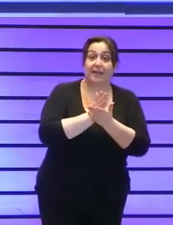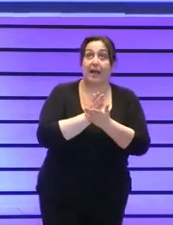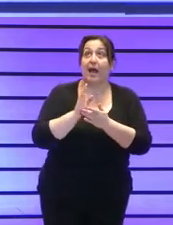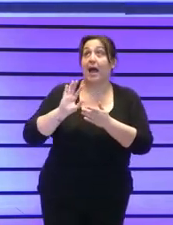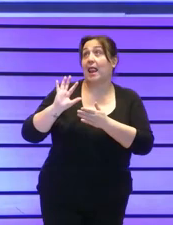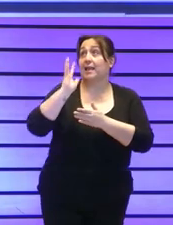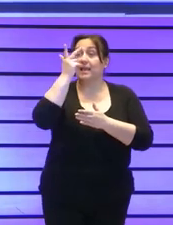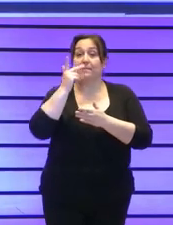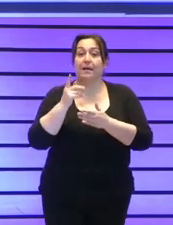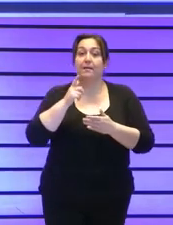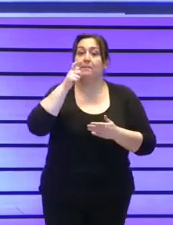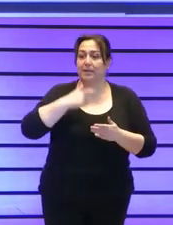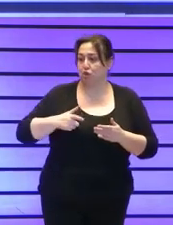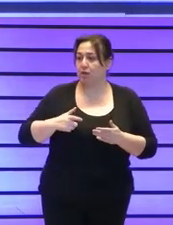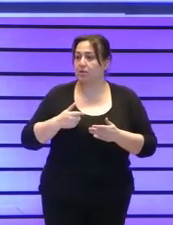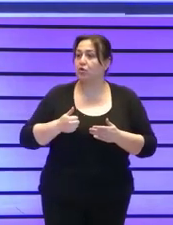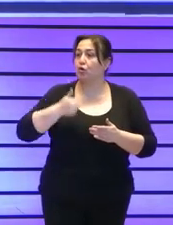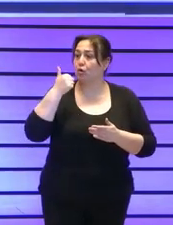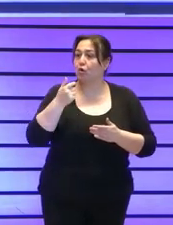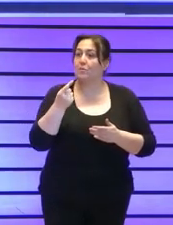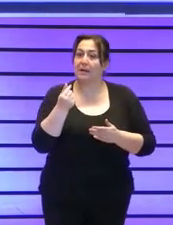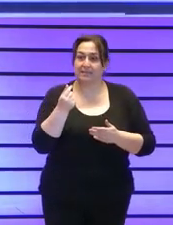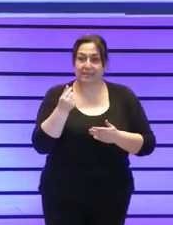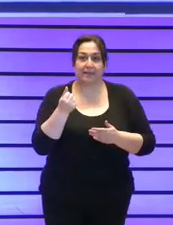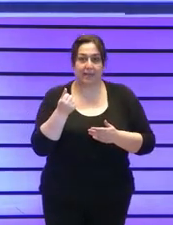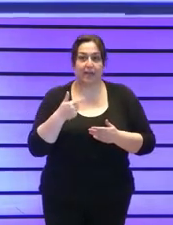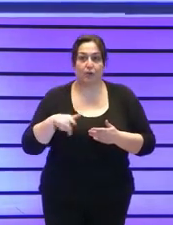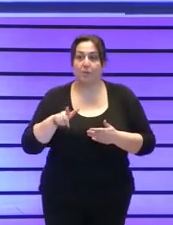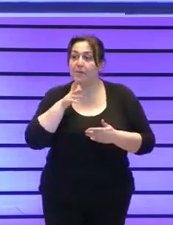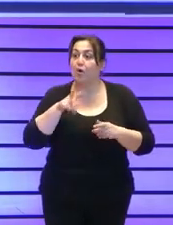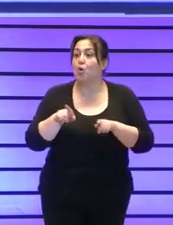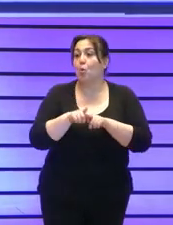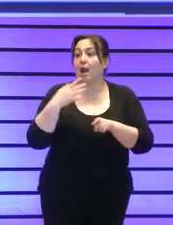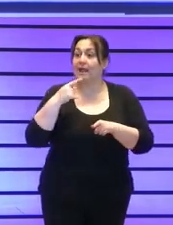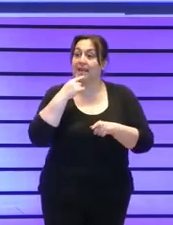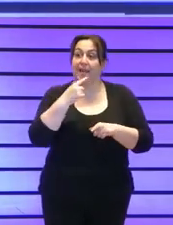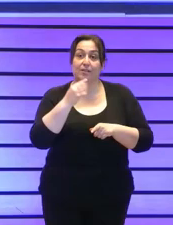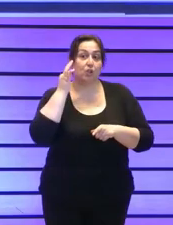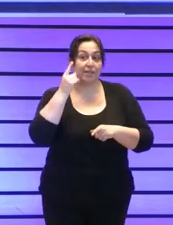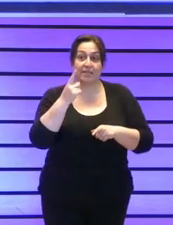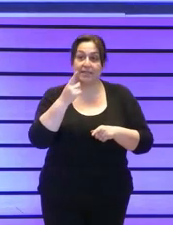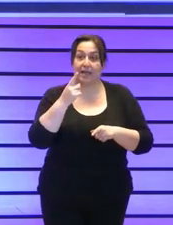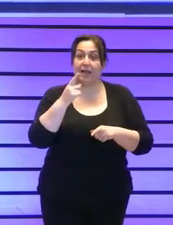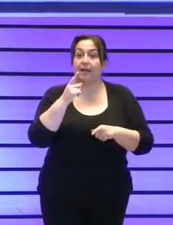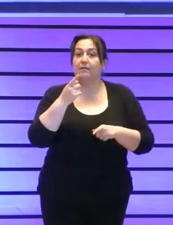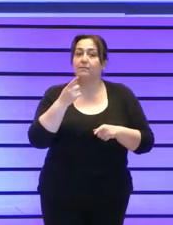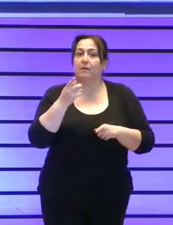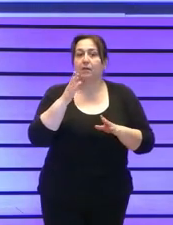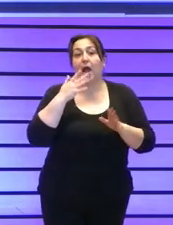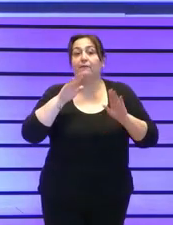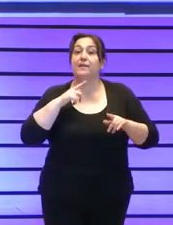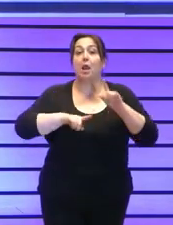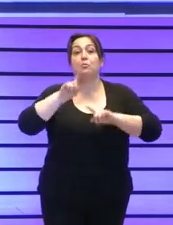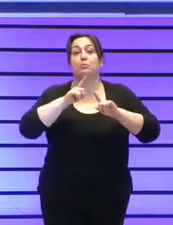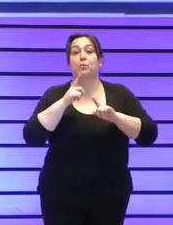clima somos las personas con más renta disponible, pero como dijo ayer Cristina, somos los que nos vamos más de rositas, ¿no?, cuando vienen los